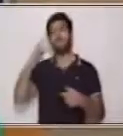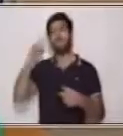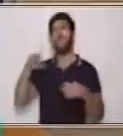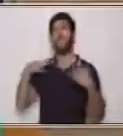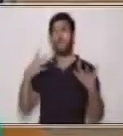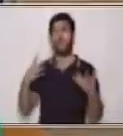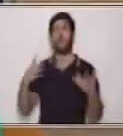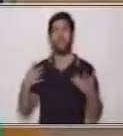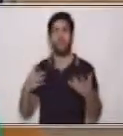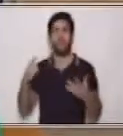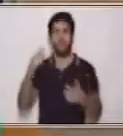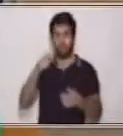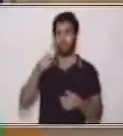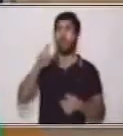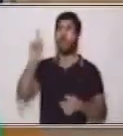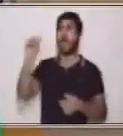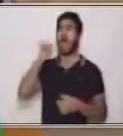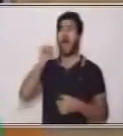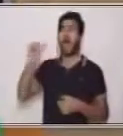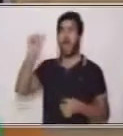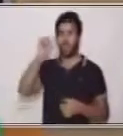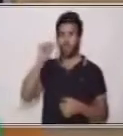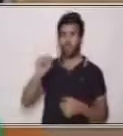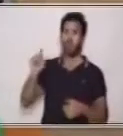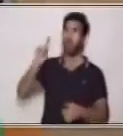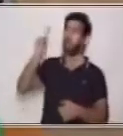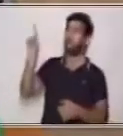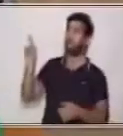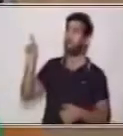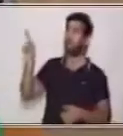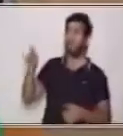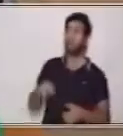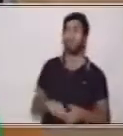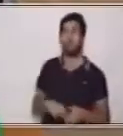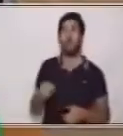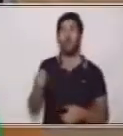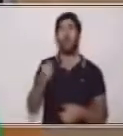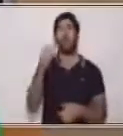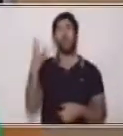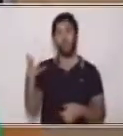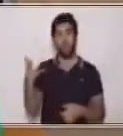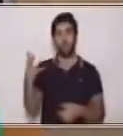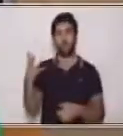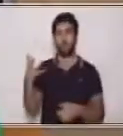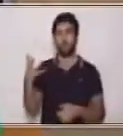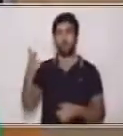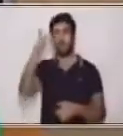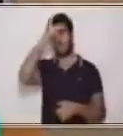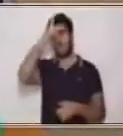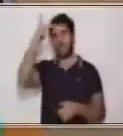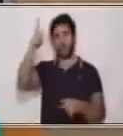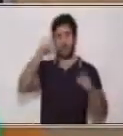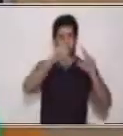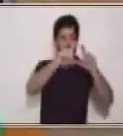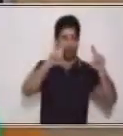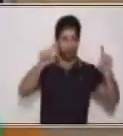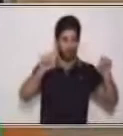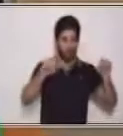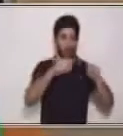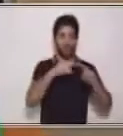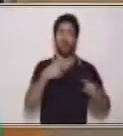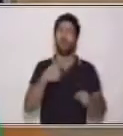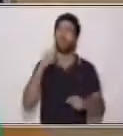al adulto que está contigo cuántos kilómetros recorre en el espacio 1 para la